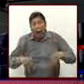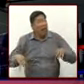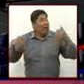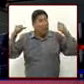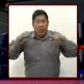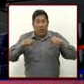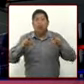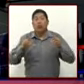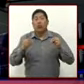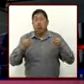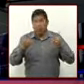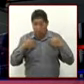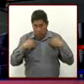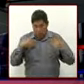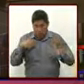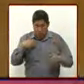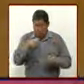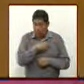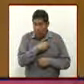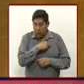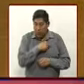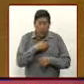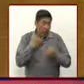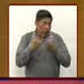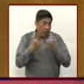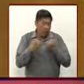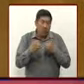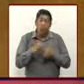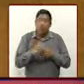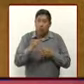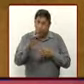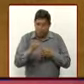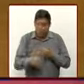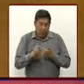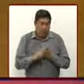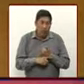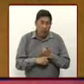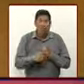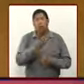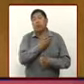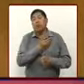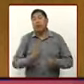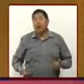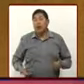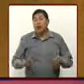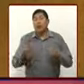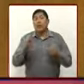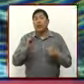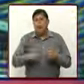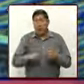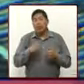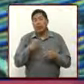momento no la tenemos y le voy a dar datos concretos sobre este tema. Primero, el presidente decía, estamos